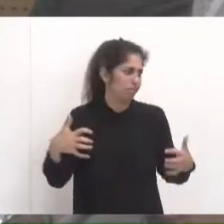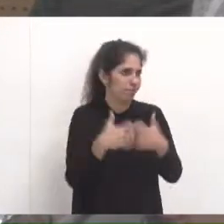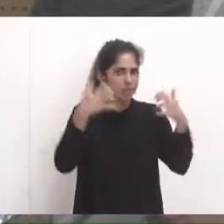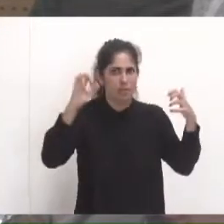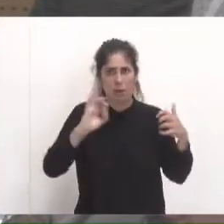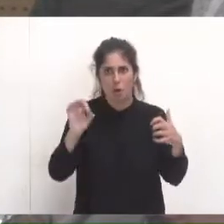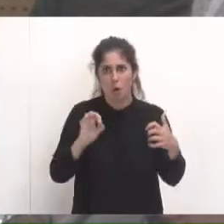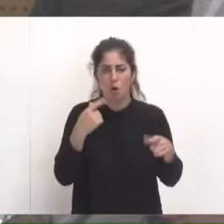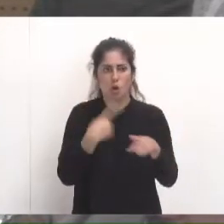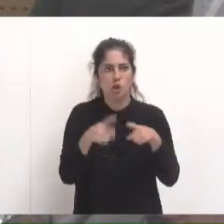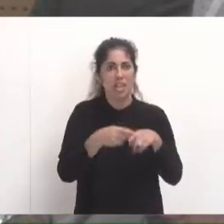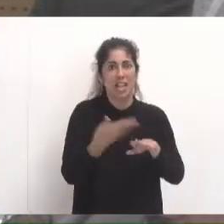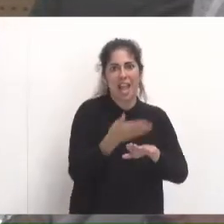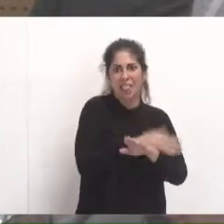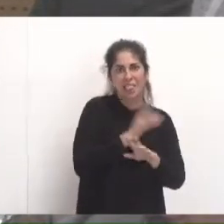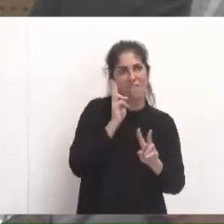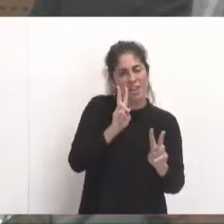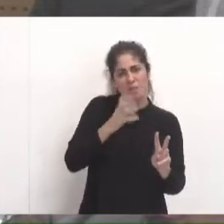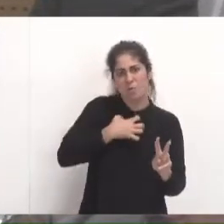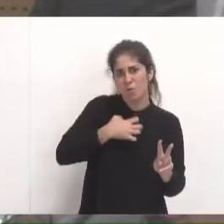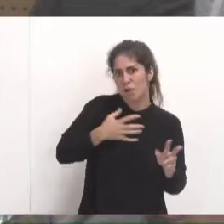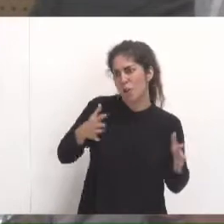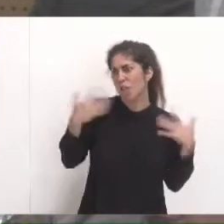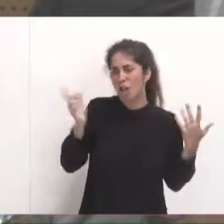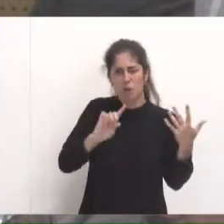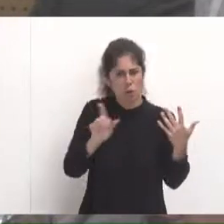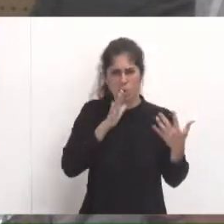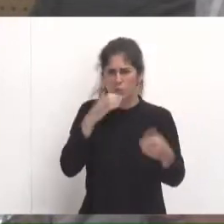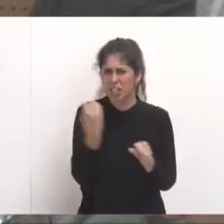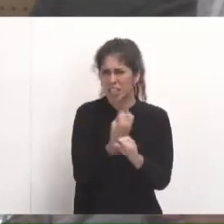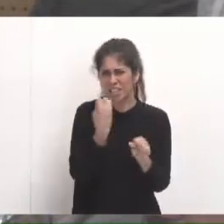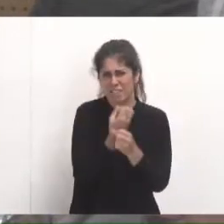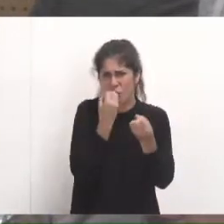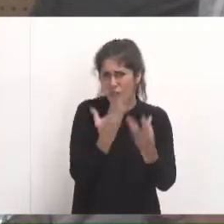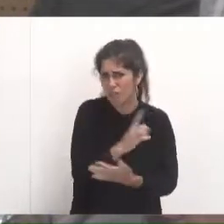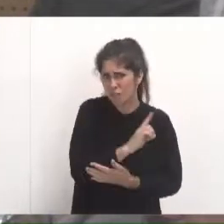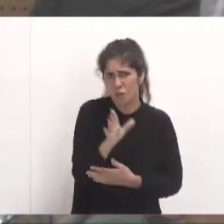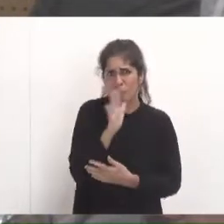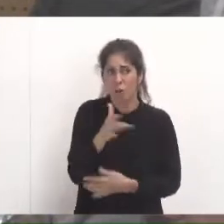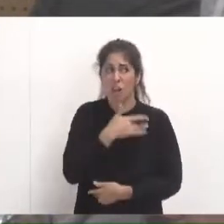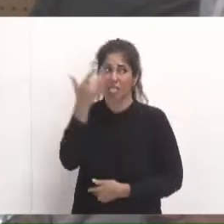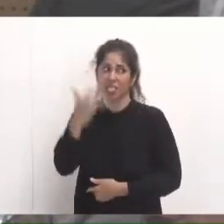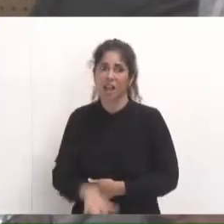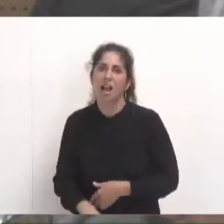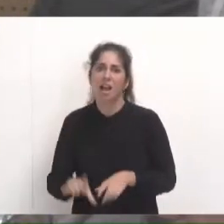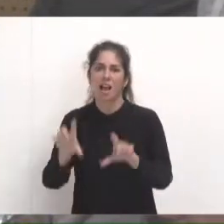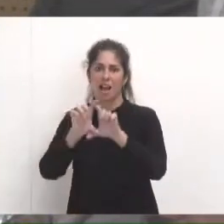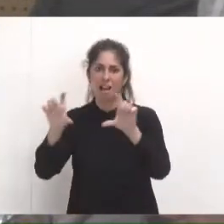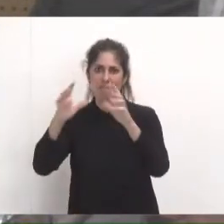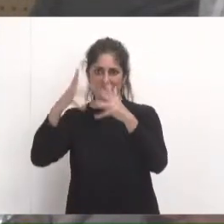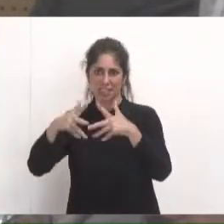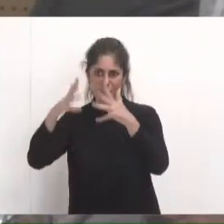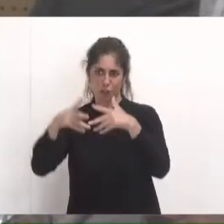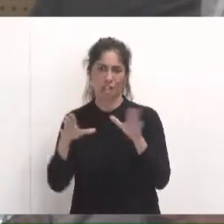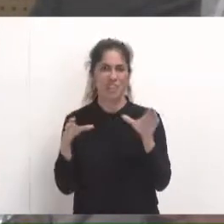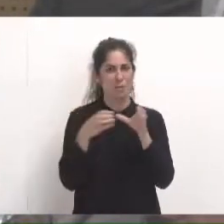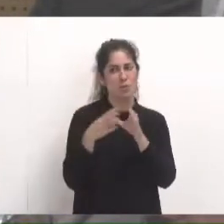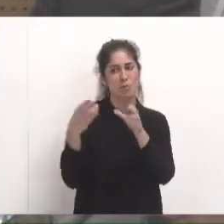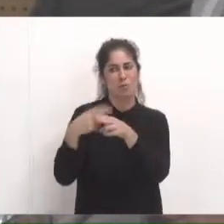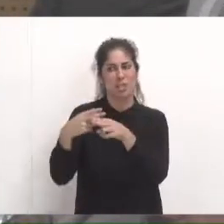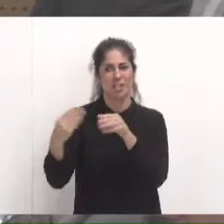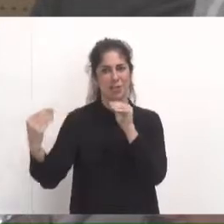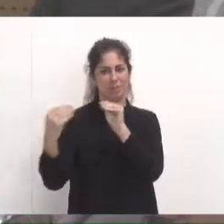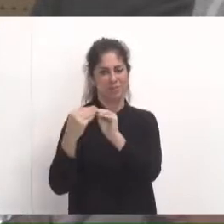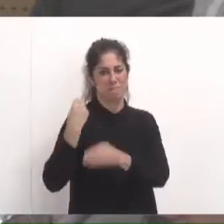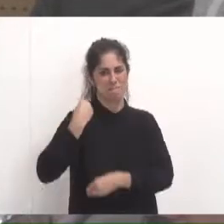tenemos por la incompetencia, ineficacia y posible trato de favor a administraciones gobernadas por el mismo color político. Esto es